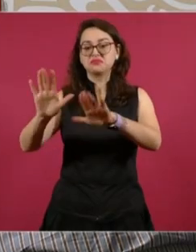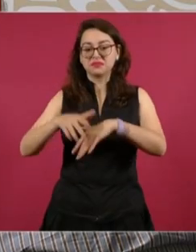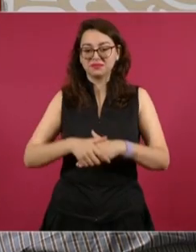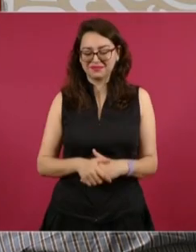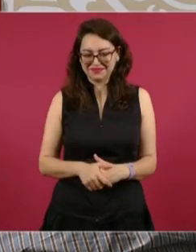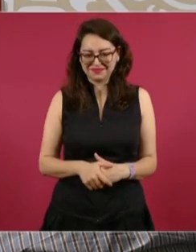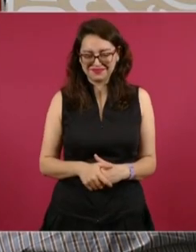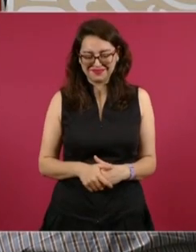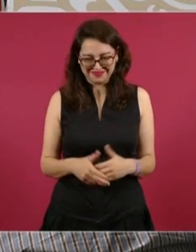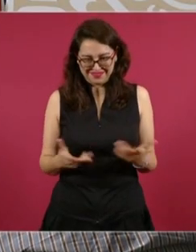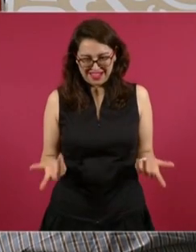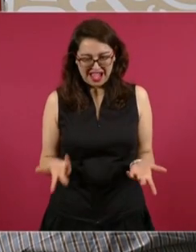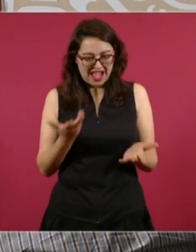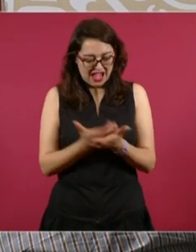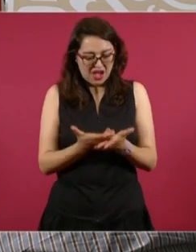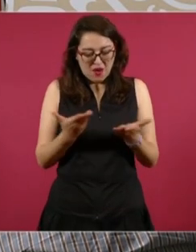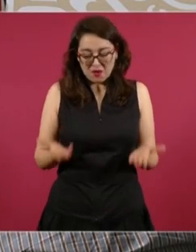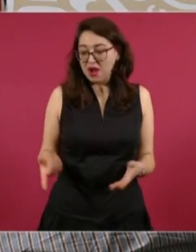la prisión preventiva.